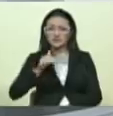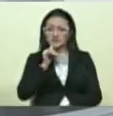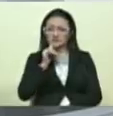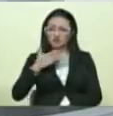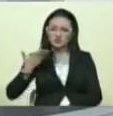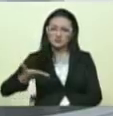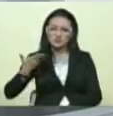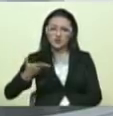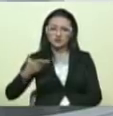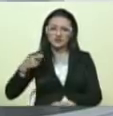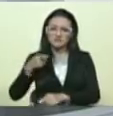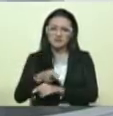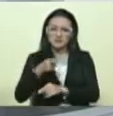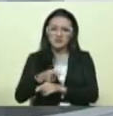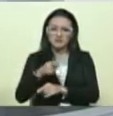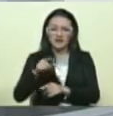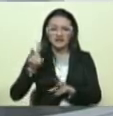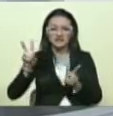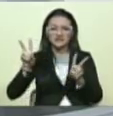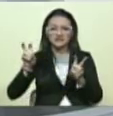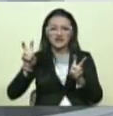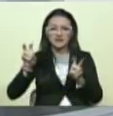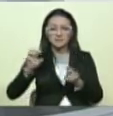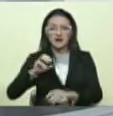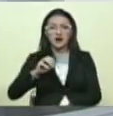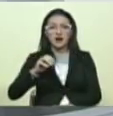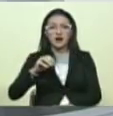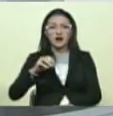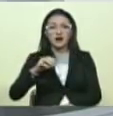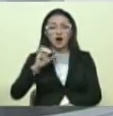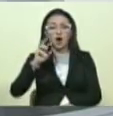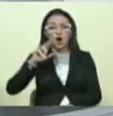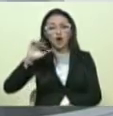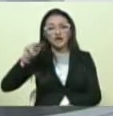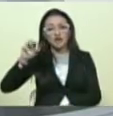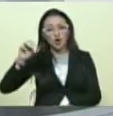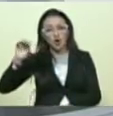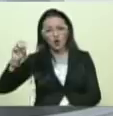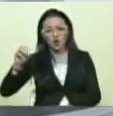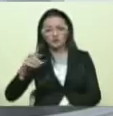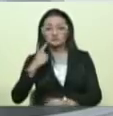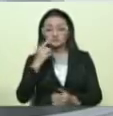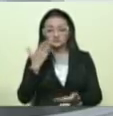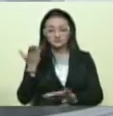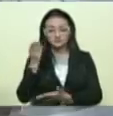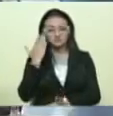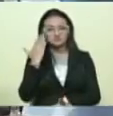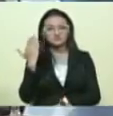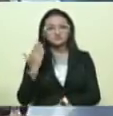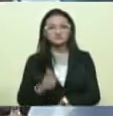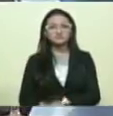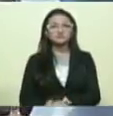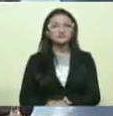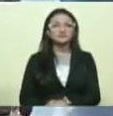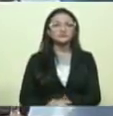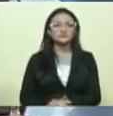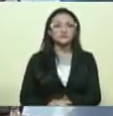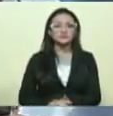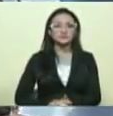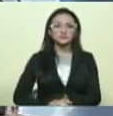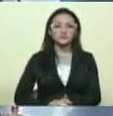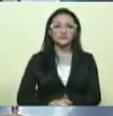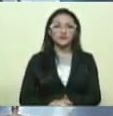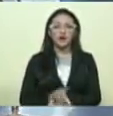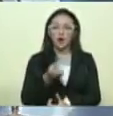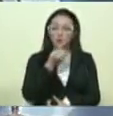las imputaciones del caso de la faja petrolífera del Orinoco, Caleb William Saad. Vamos a escucharlo, fiscal, adelante. Buenos días, tengan